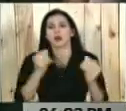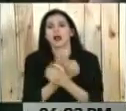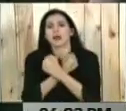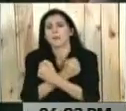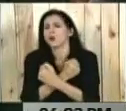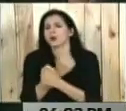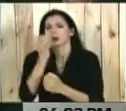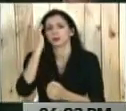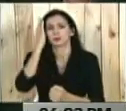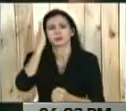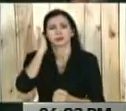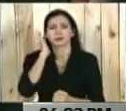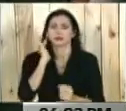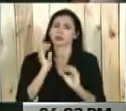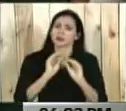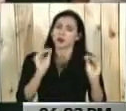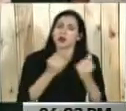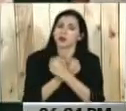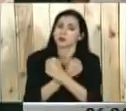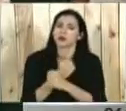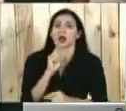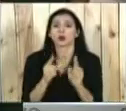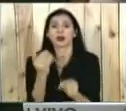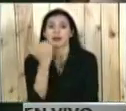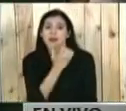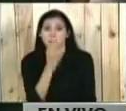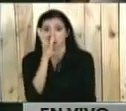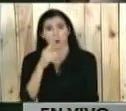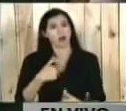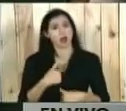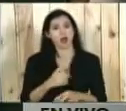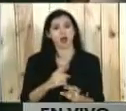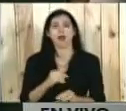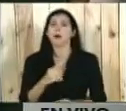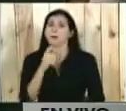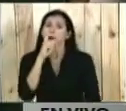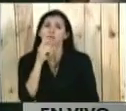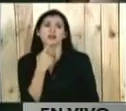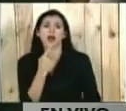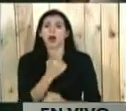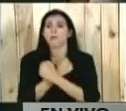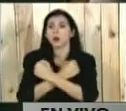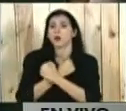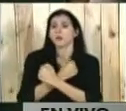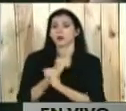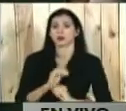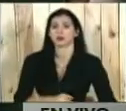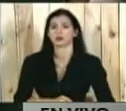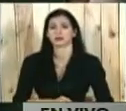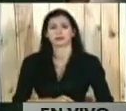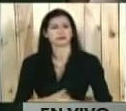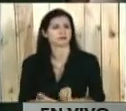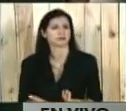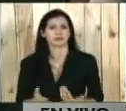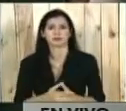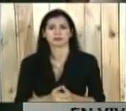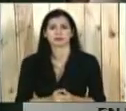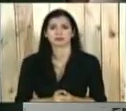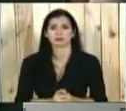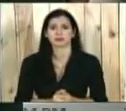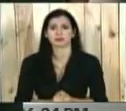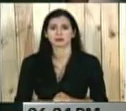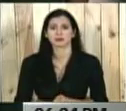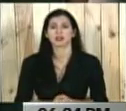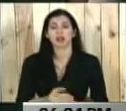amor! Algunos pueden reírse y burlarse. ¡Ey, Maduro hablando de amor! Sí, amor, que es lo que nos mueve a nosotros.